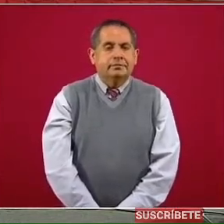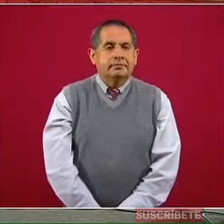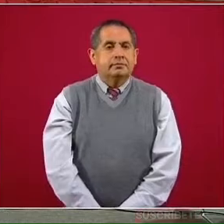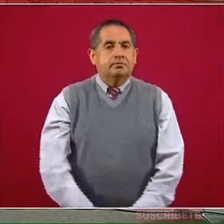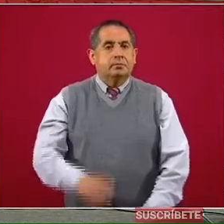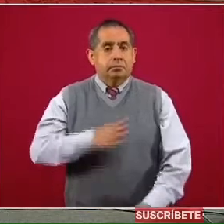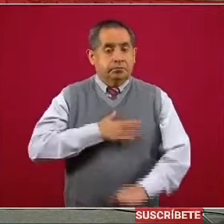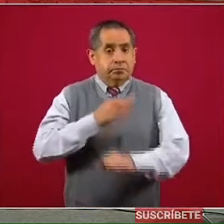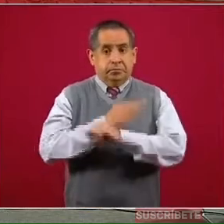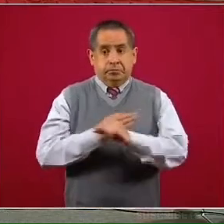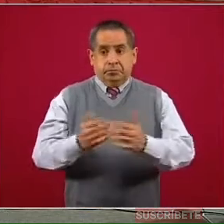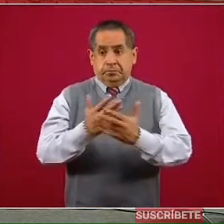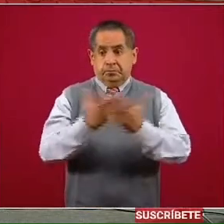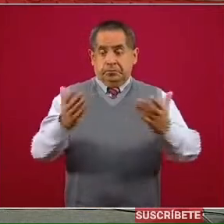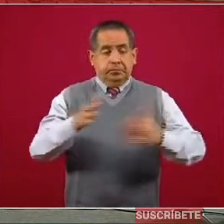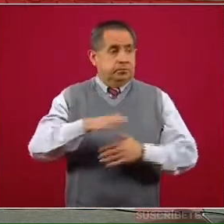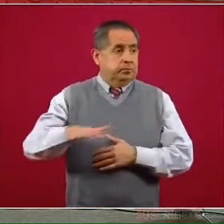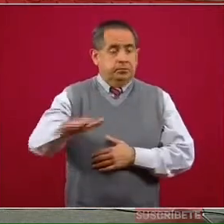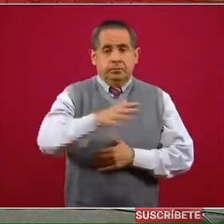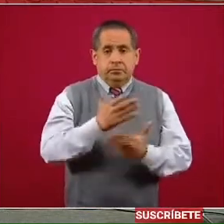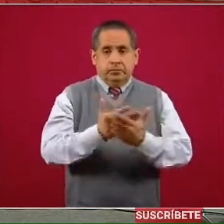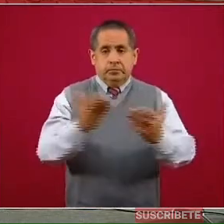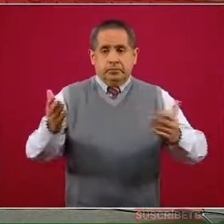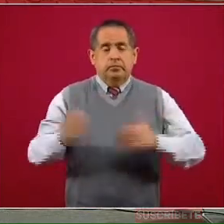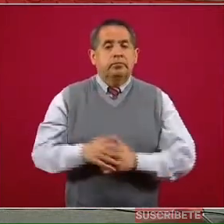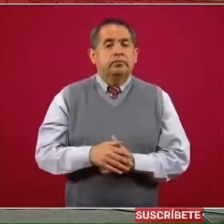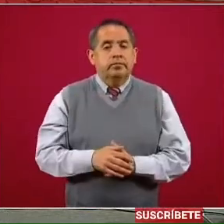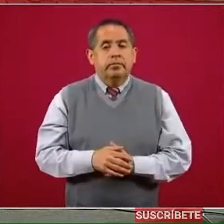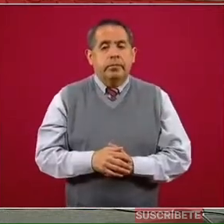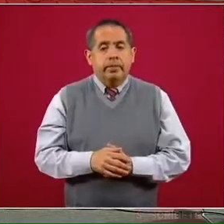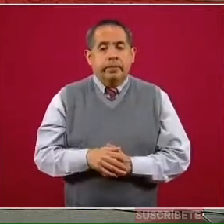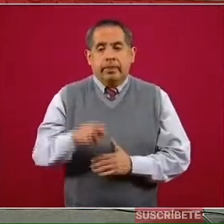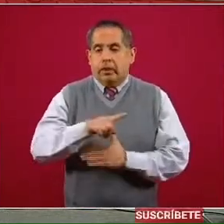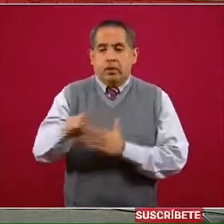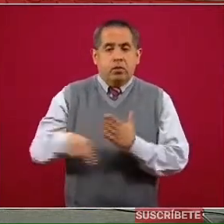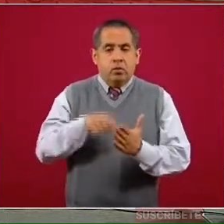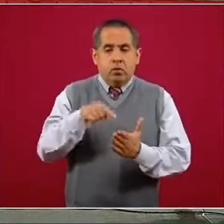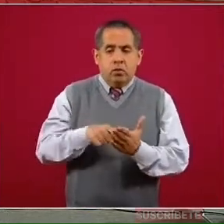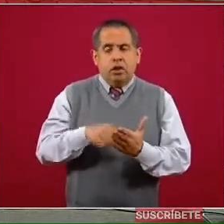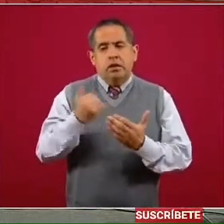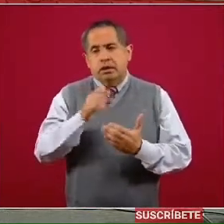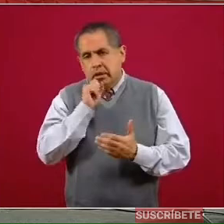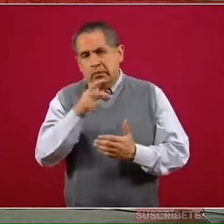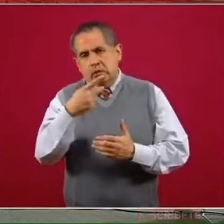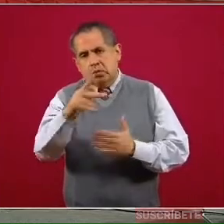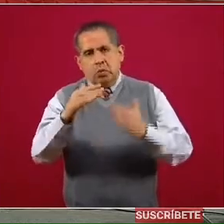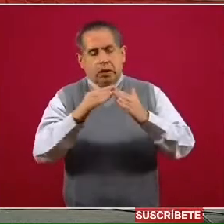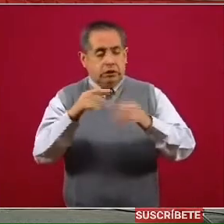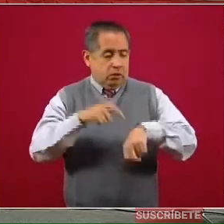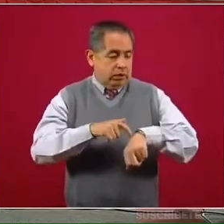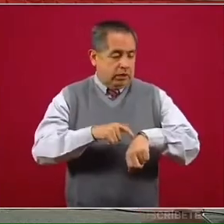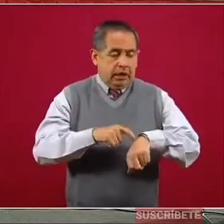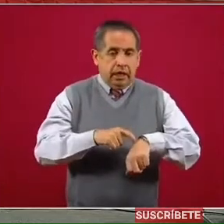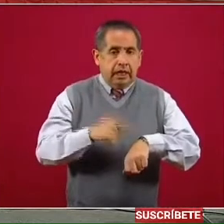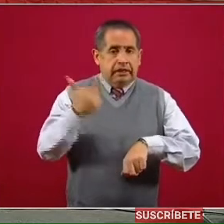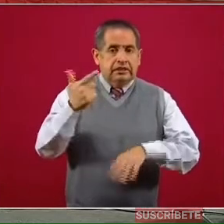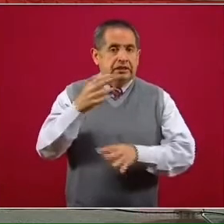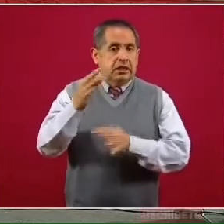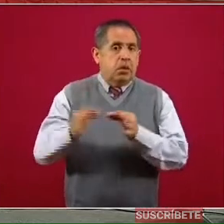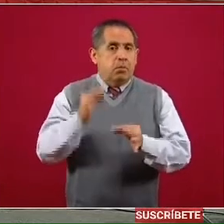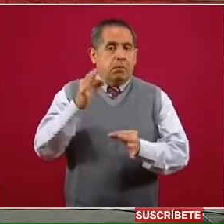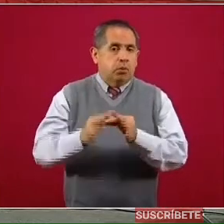Muy buenas tardes tengan todas y todos ustedes aquí en la sede y allá en sus casas. Son las 19 horas en